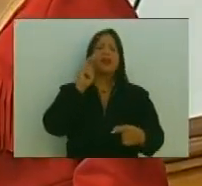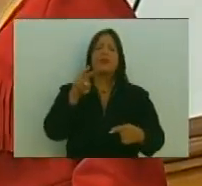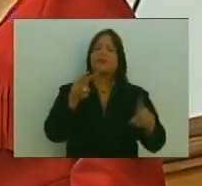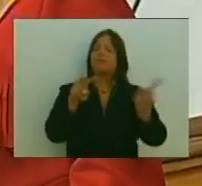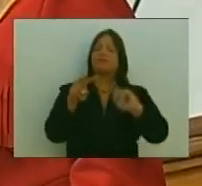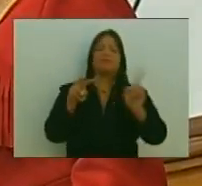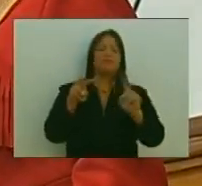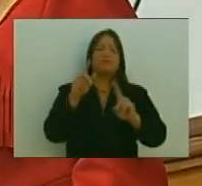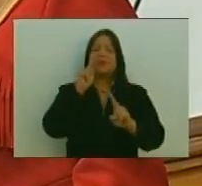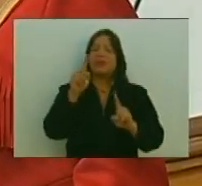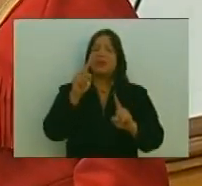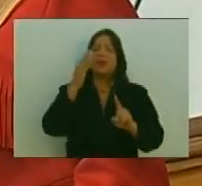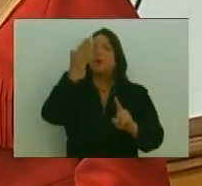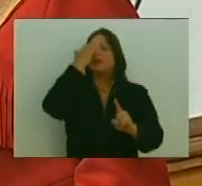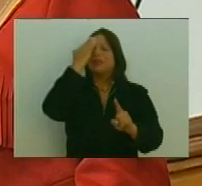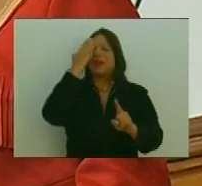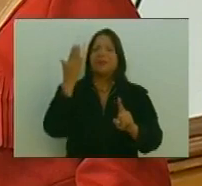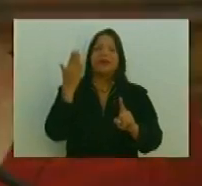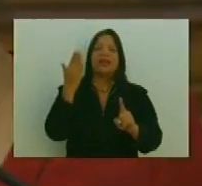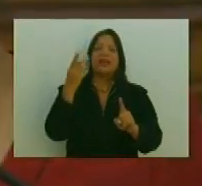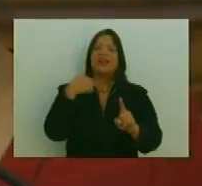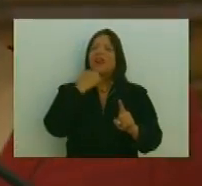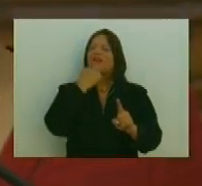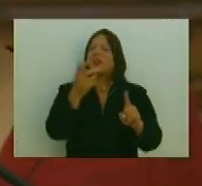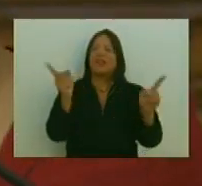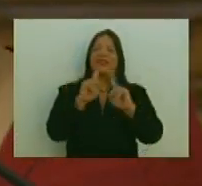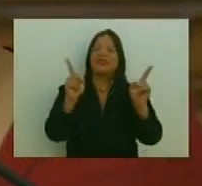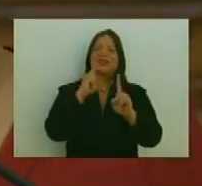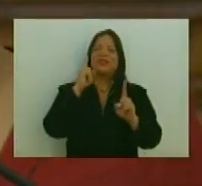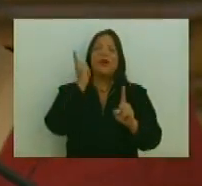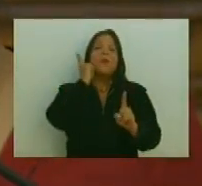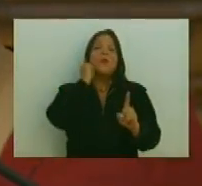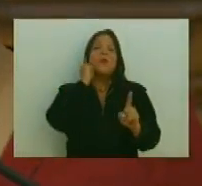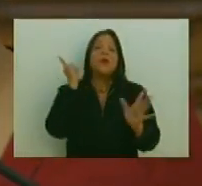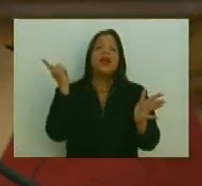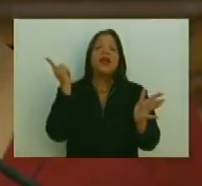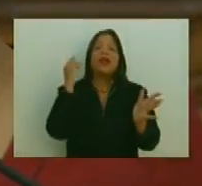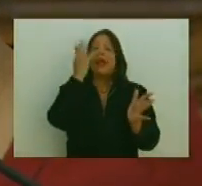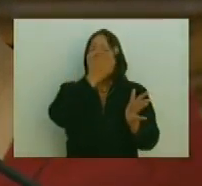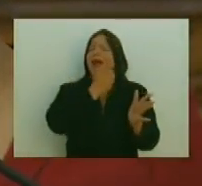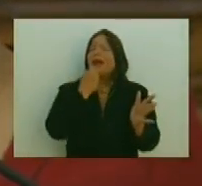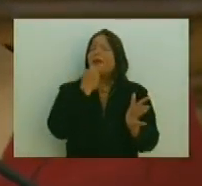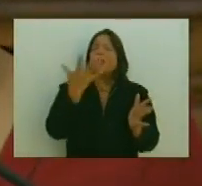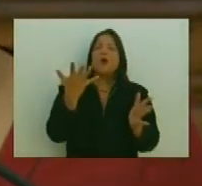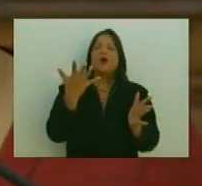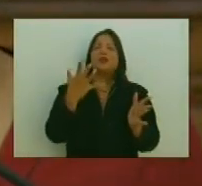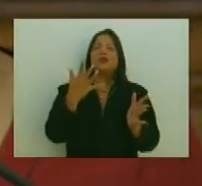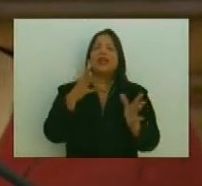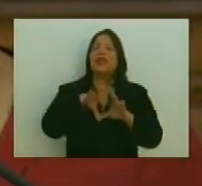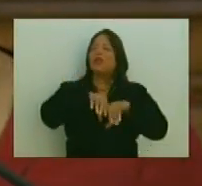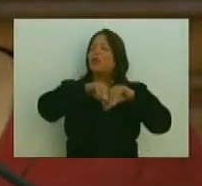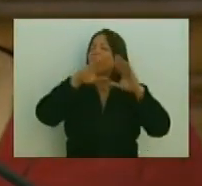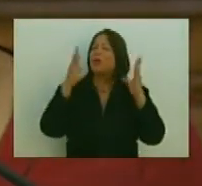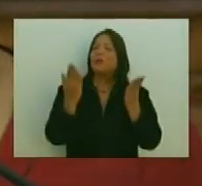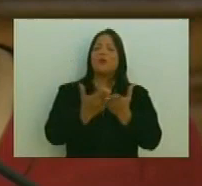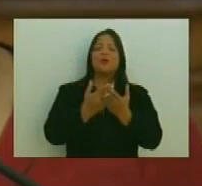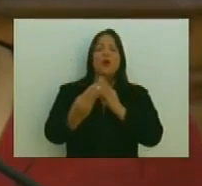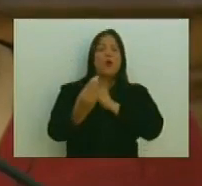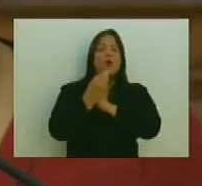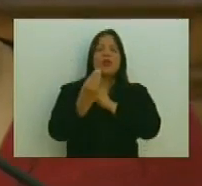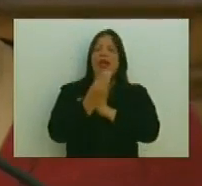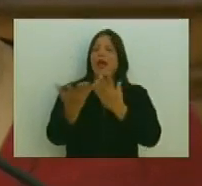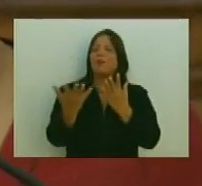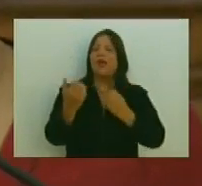verte para saber que no eres fea. Eres una mujer muy hermosa de todo el mundo por cuidarme